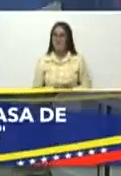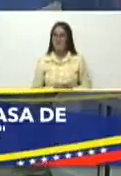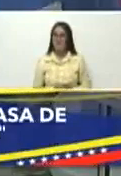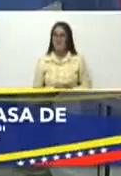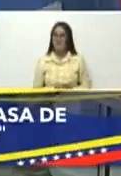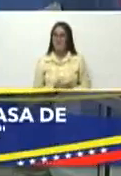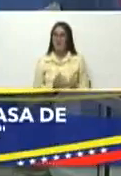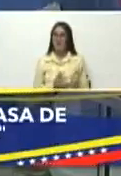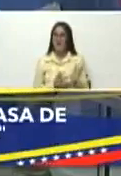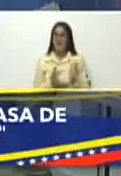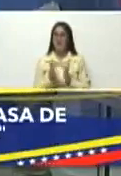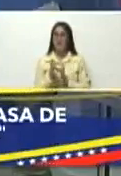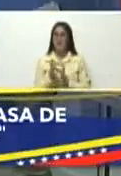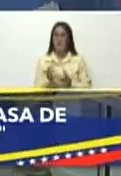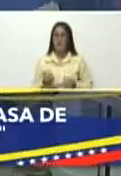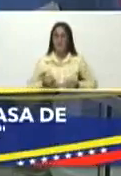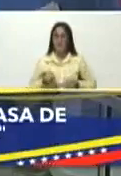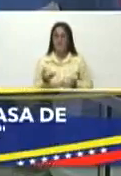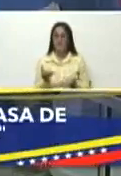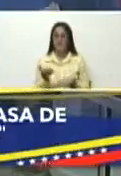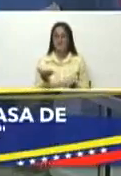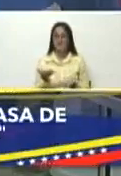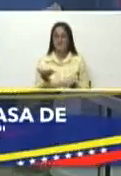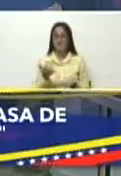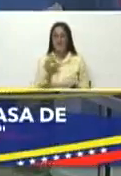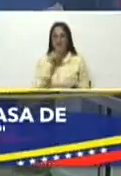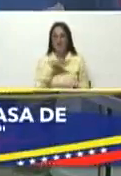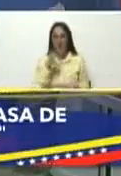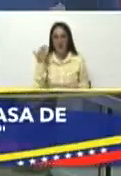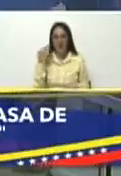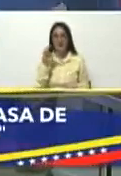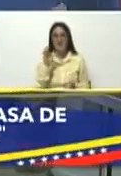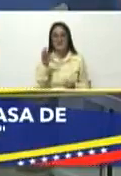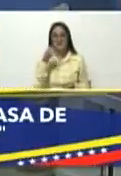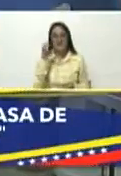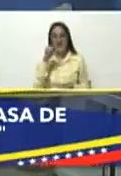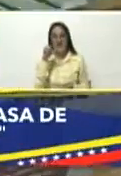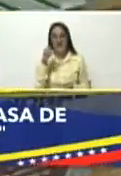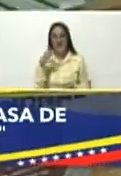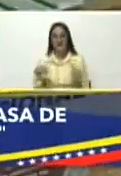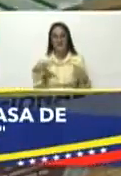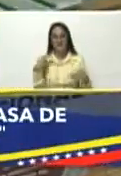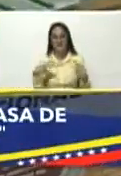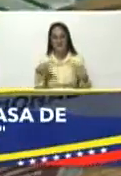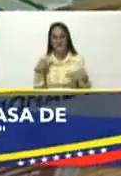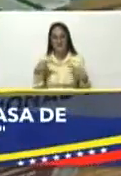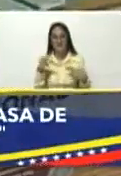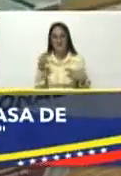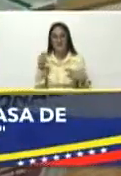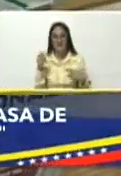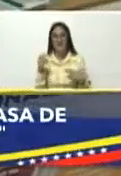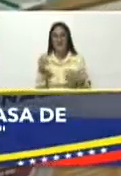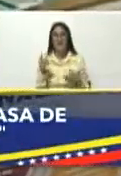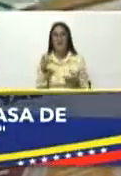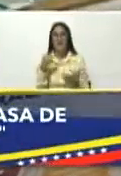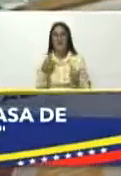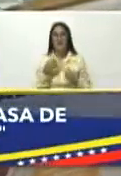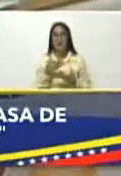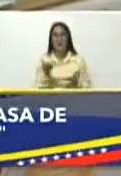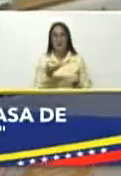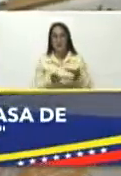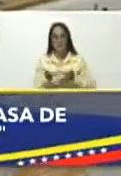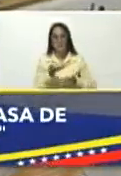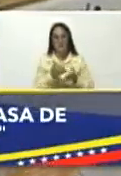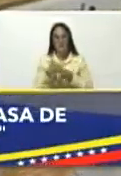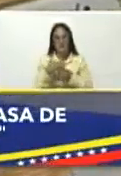herencia en una cena. Además, él siempre, su vida pública la pasó de banquete en banquete compartiendo con